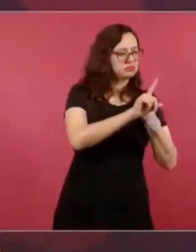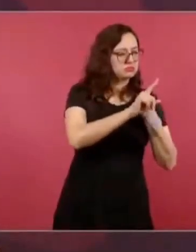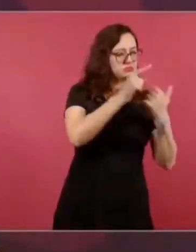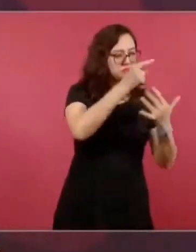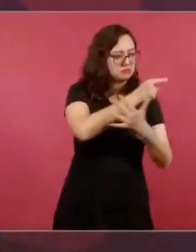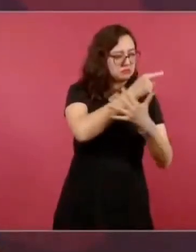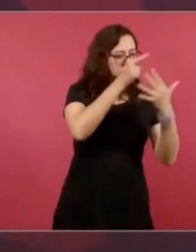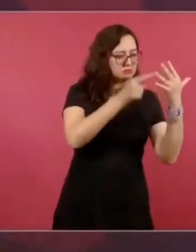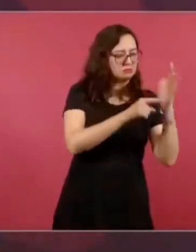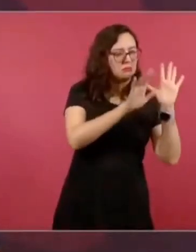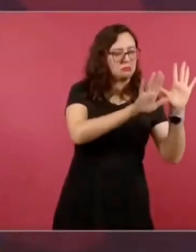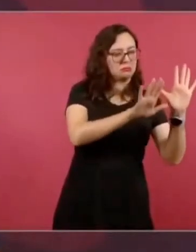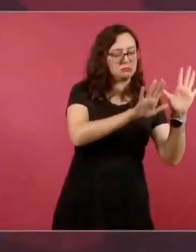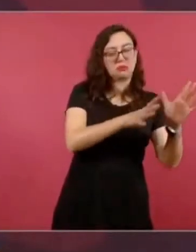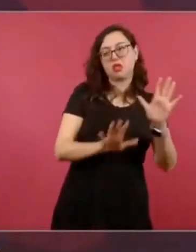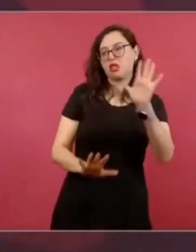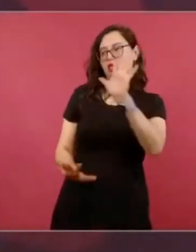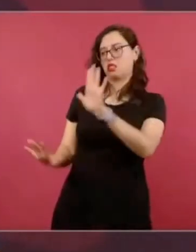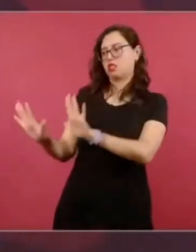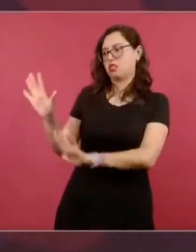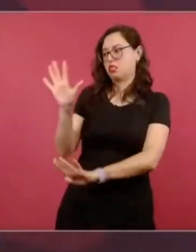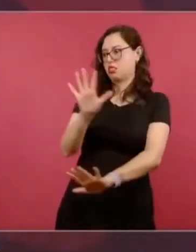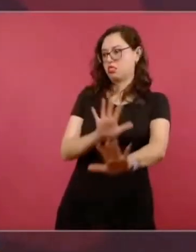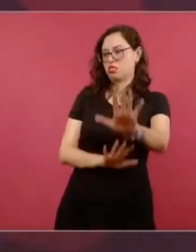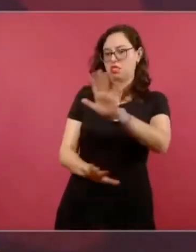lo que se hacía en el régimen.